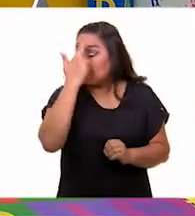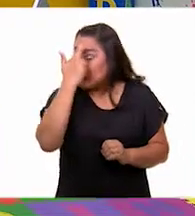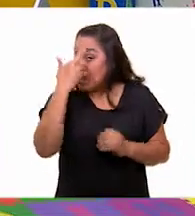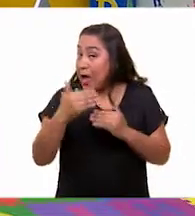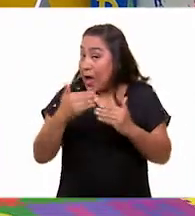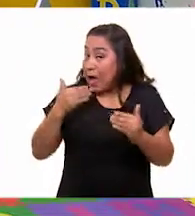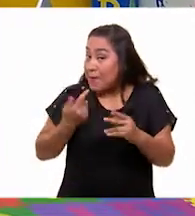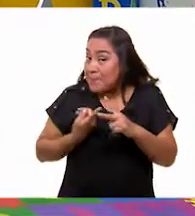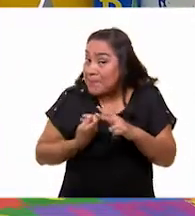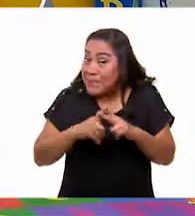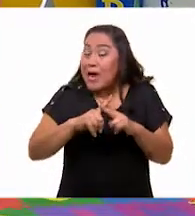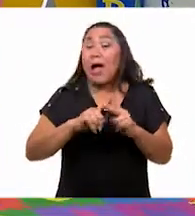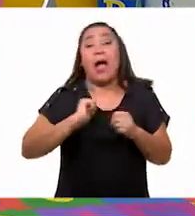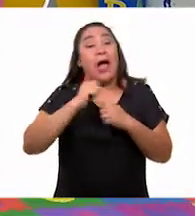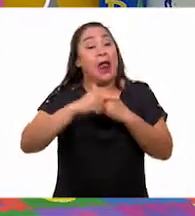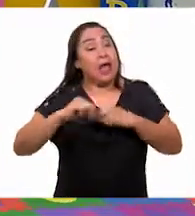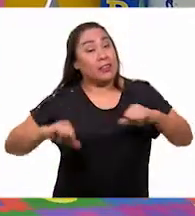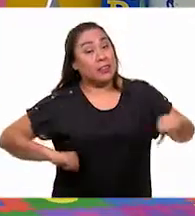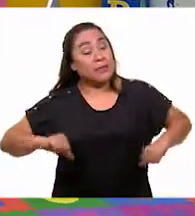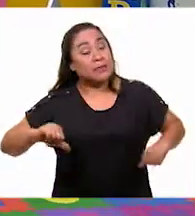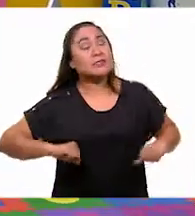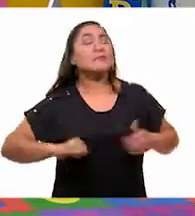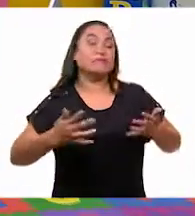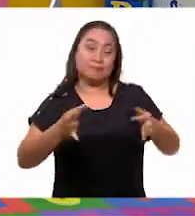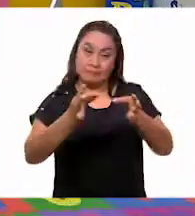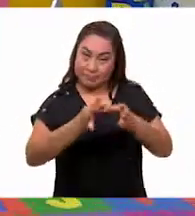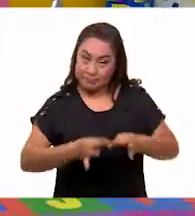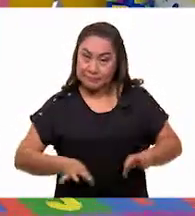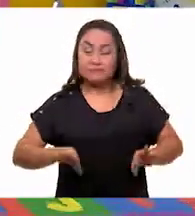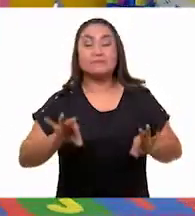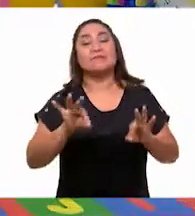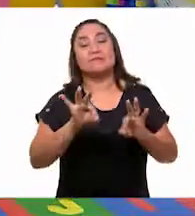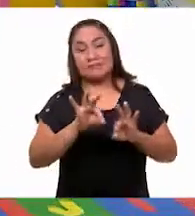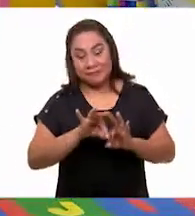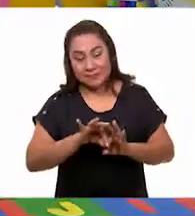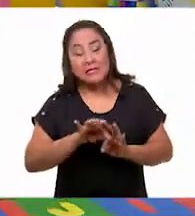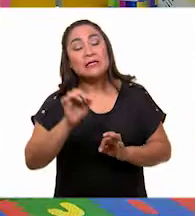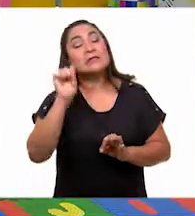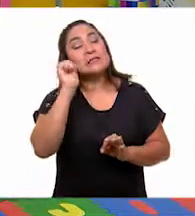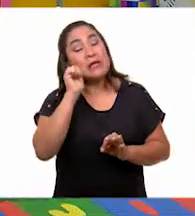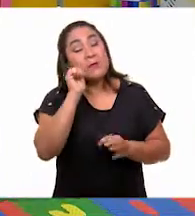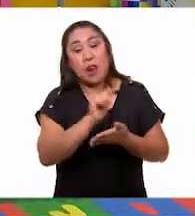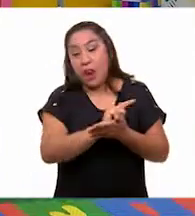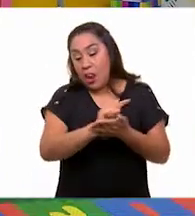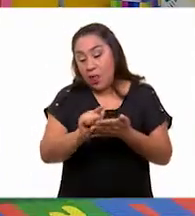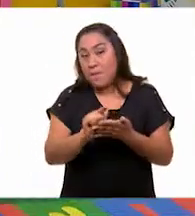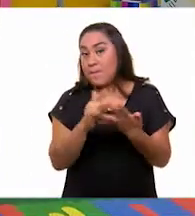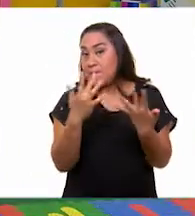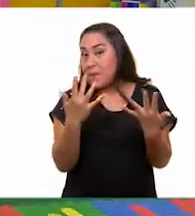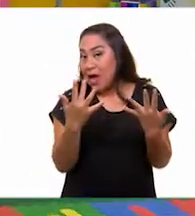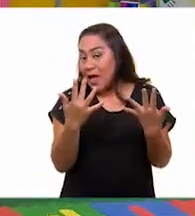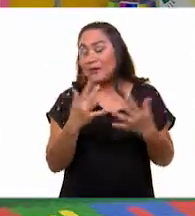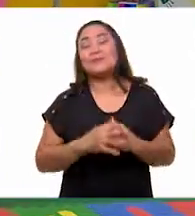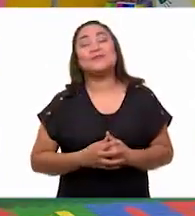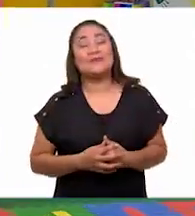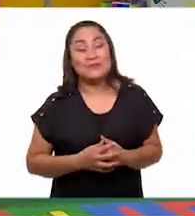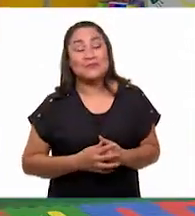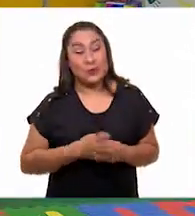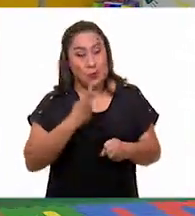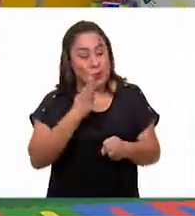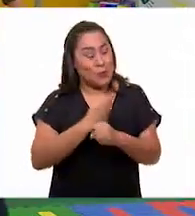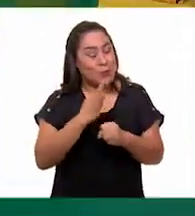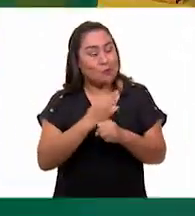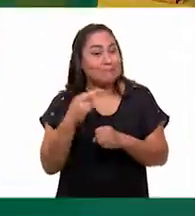de comenzar con cualquier actividad, es muy importante mantener limpias nuestras manos. Así que vamos